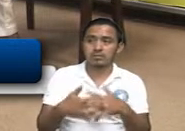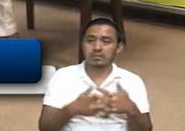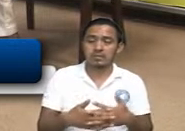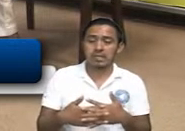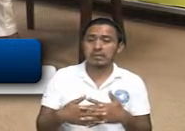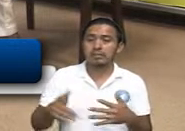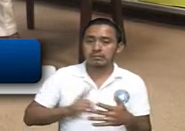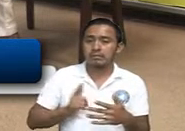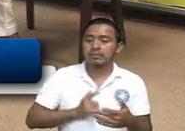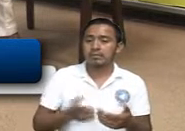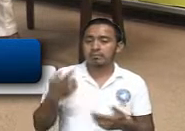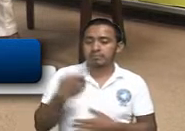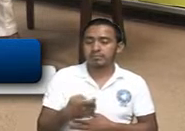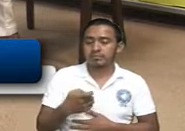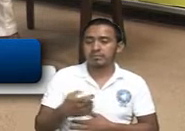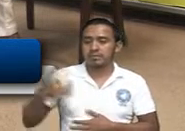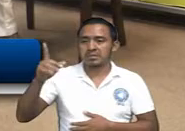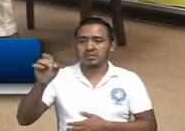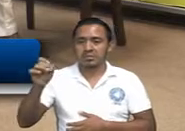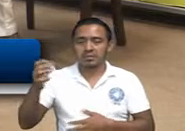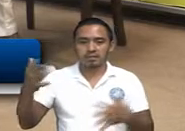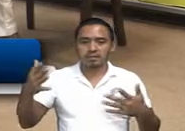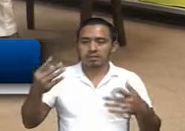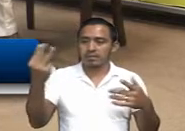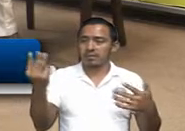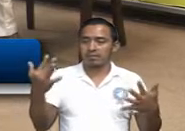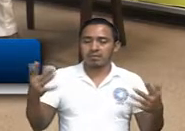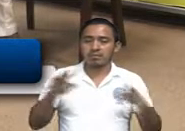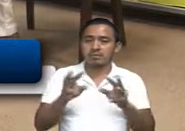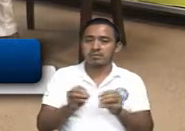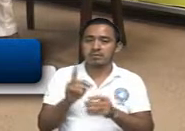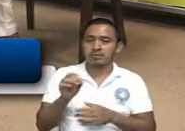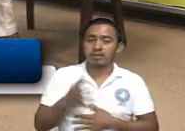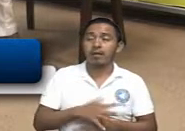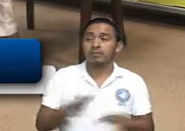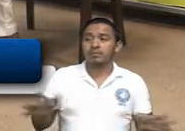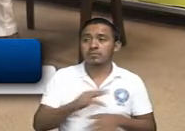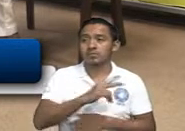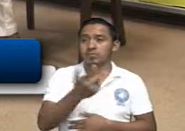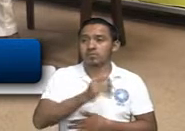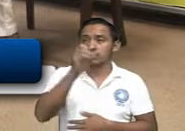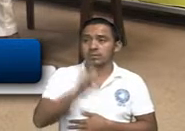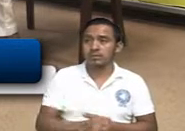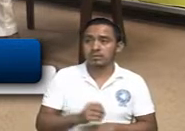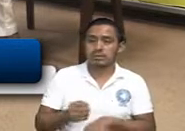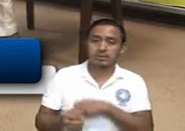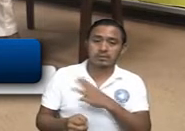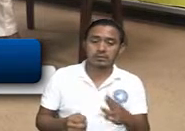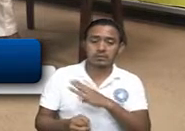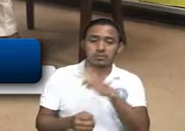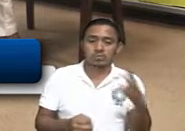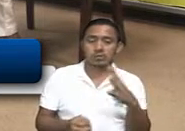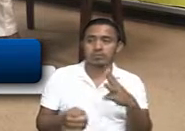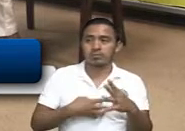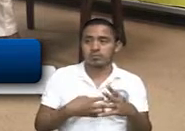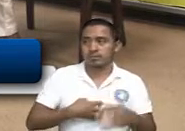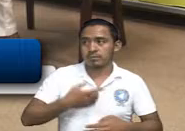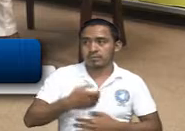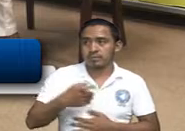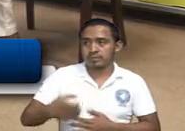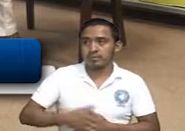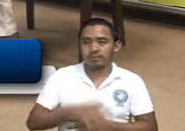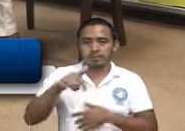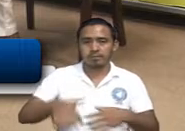armas, o de esas personas que tienen armas, hasta un 8% tiene 4 o 3 armas de fuego. Una falta de